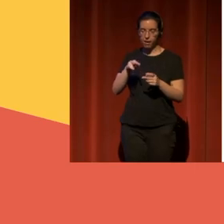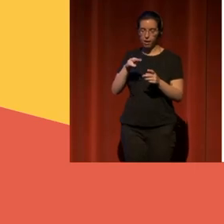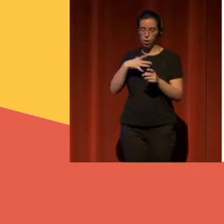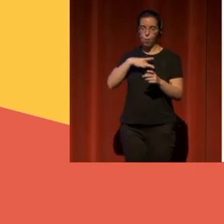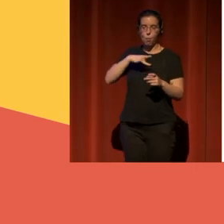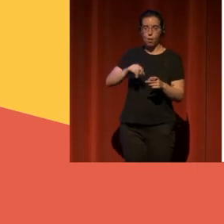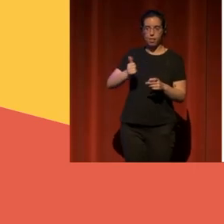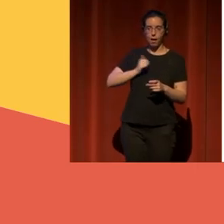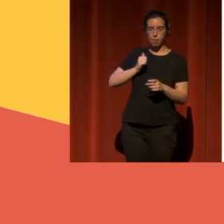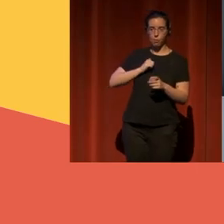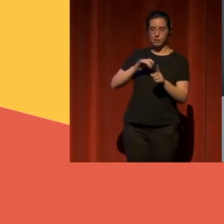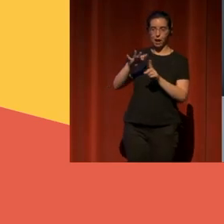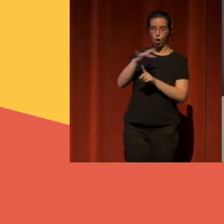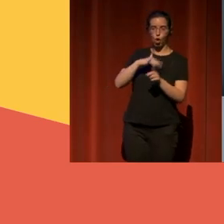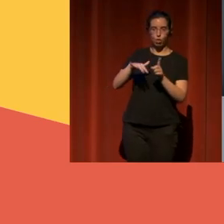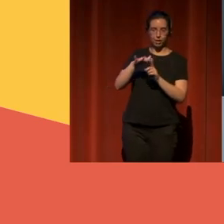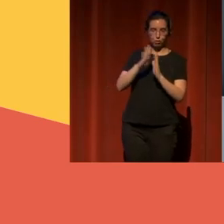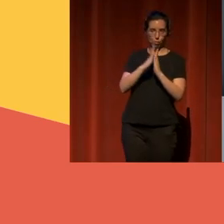contexto bibliotecario.